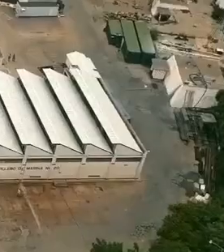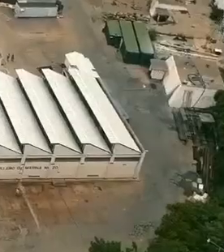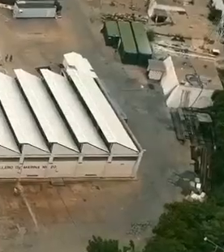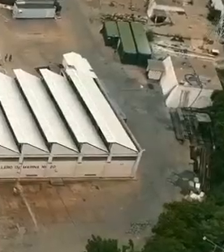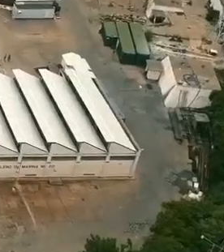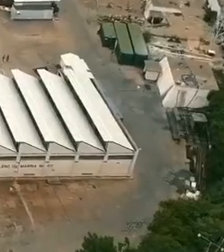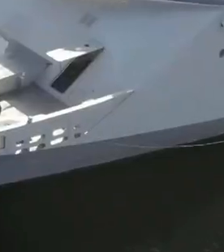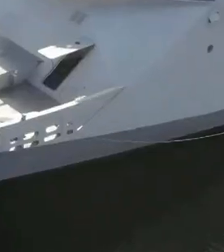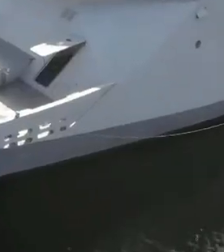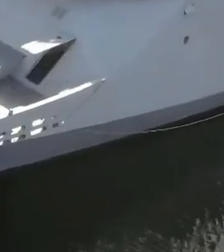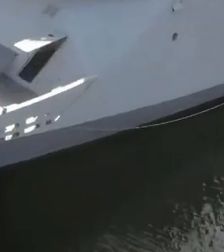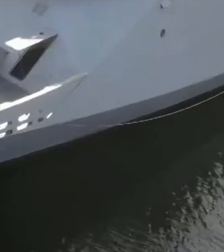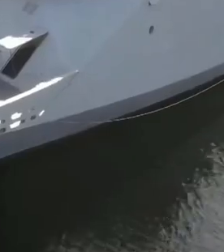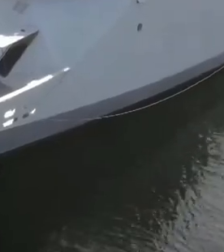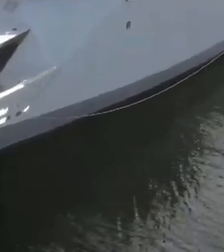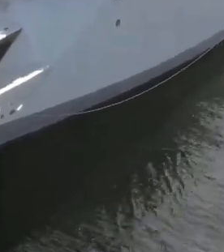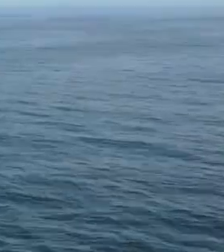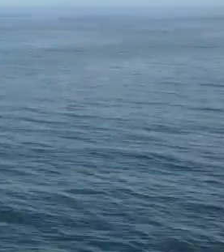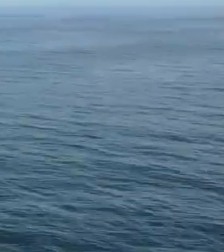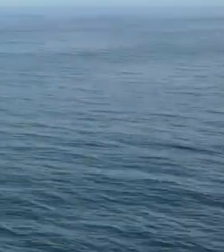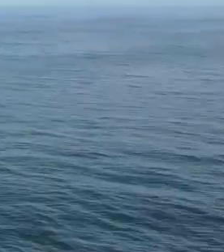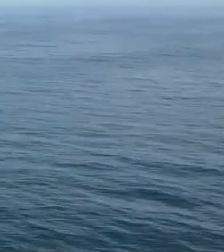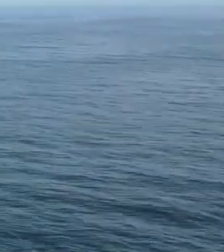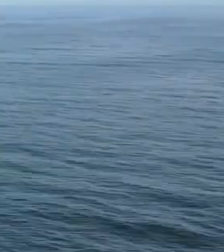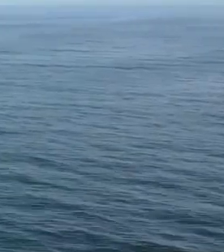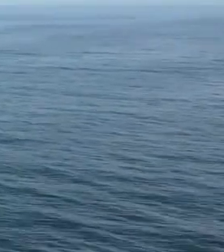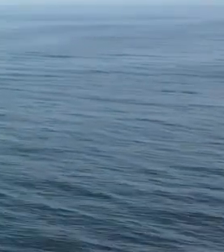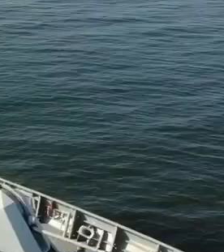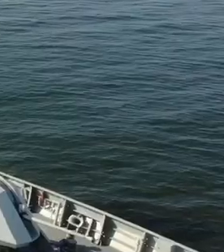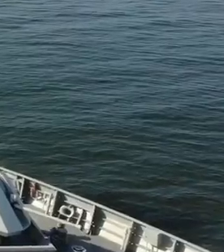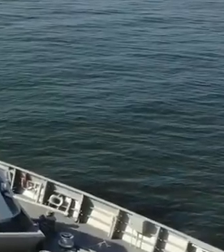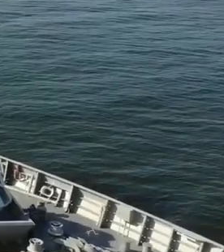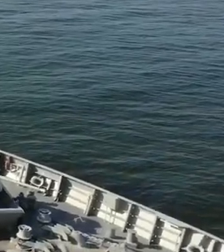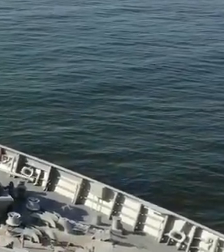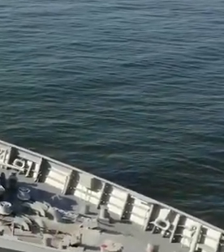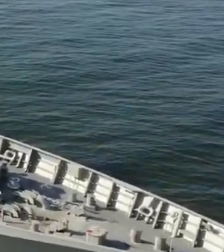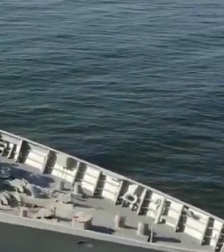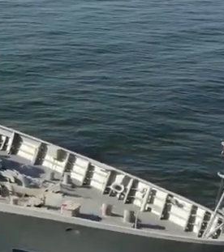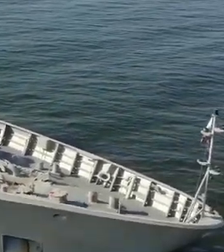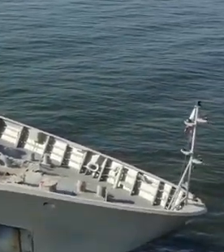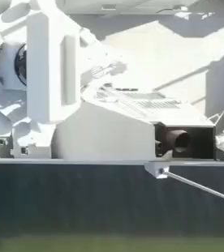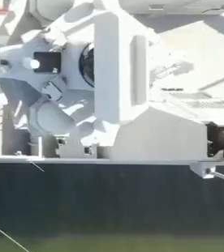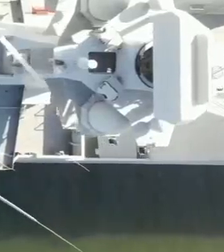Se lleva a cabo de manera modular y se efectúan las pruebas para su entrega.